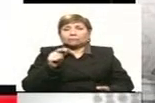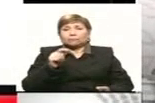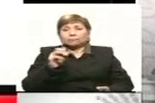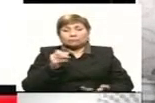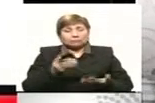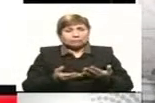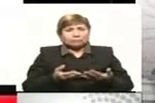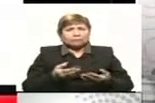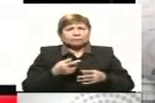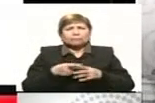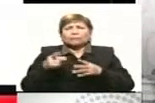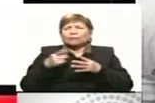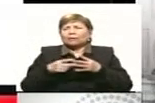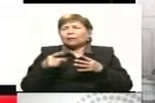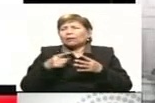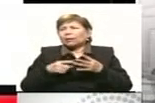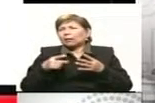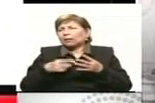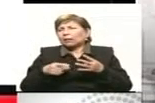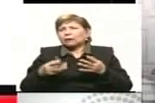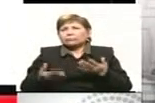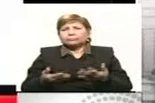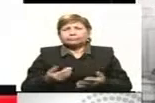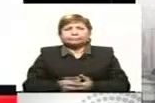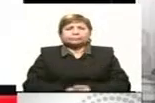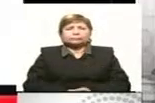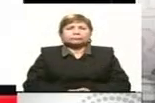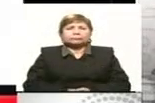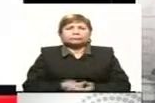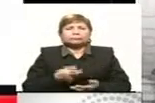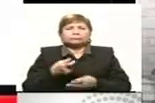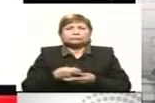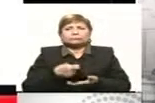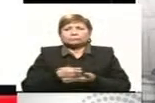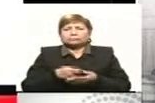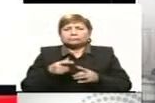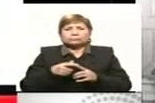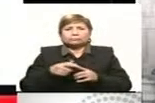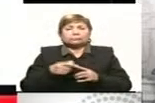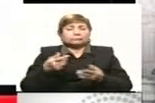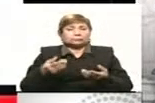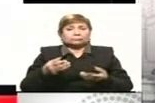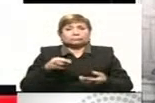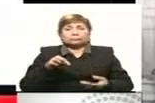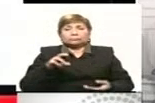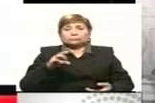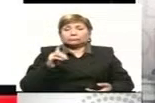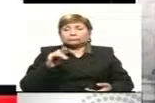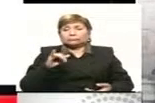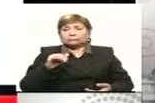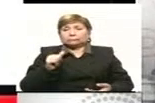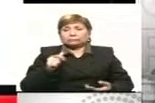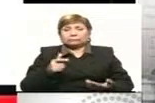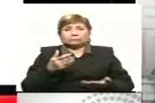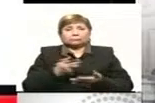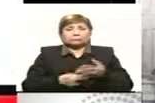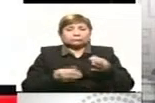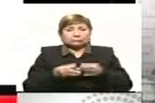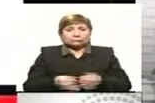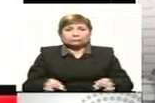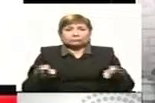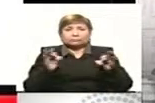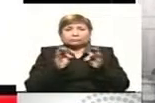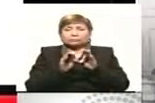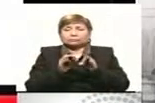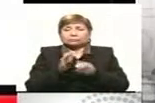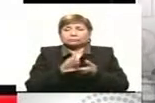Porque diversos análisis que existen sobre el tema de la tributación en el Perú indican que en el tema del impuesto predial hay un déficit importante,